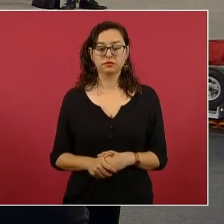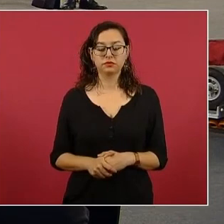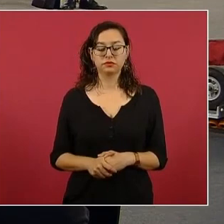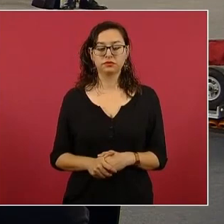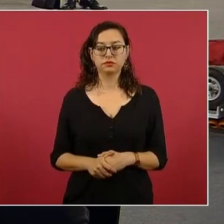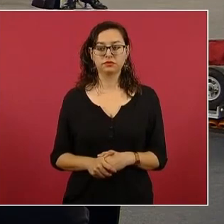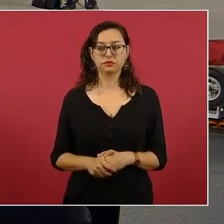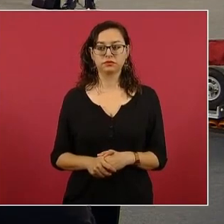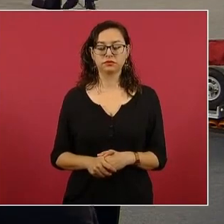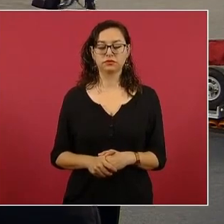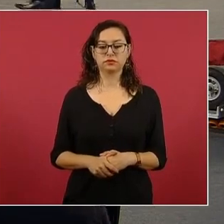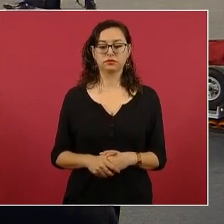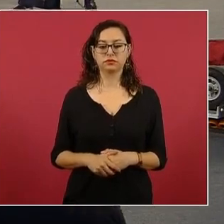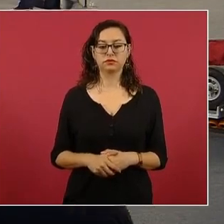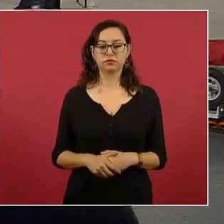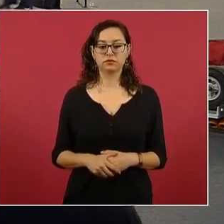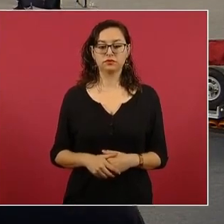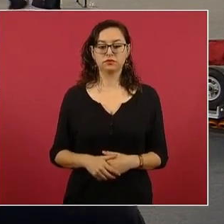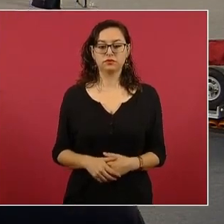Sí.